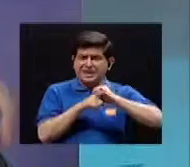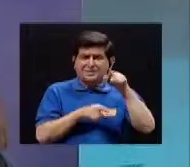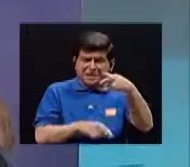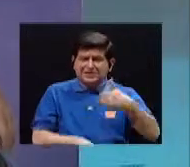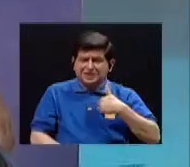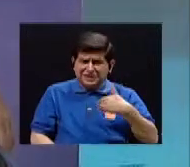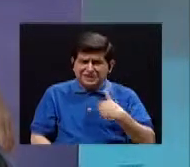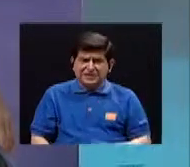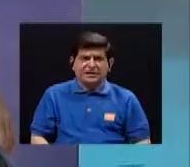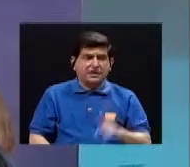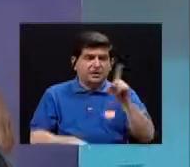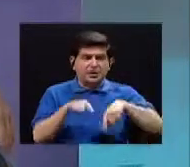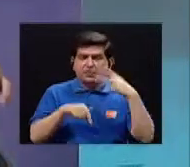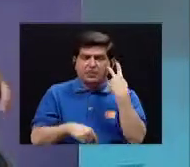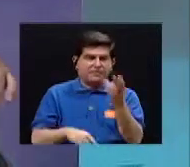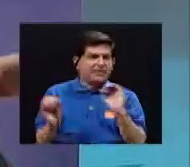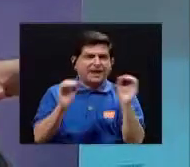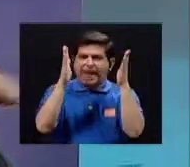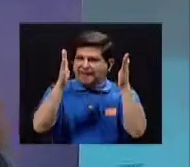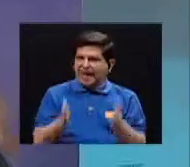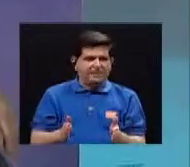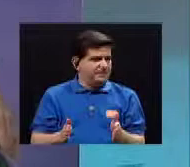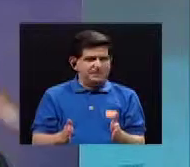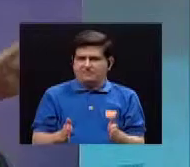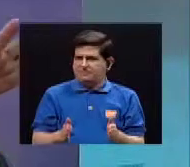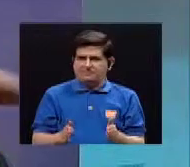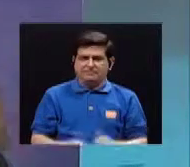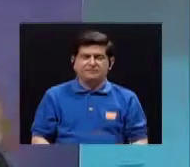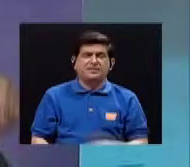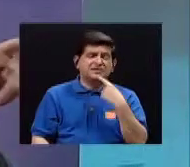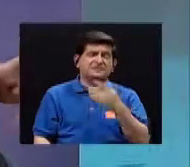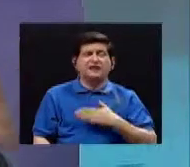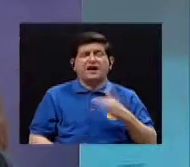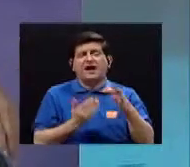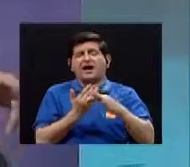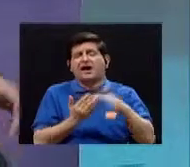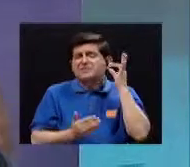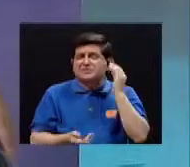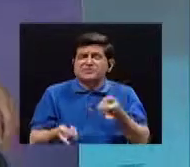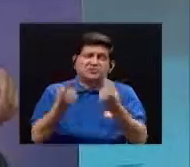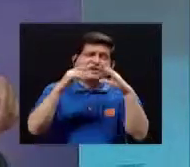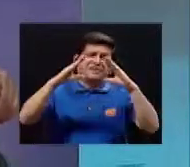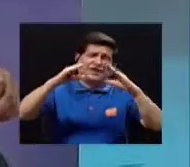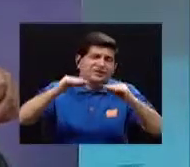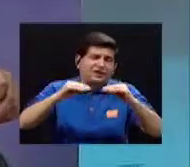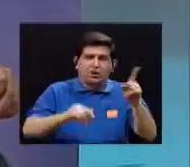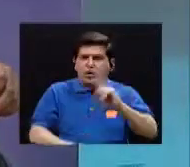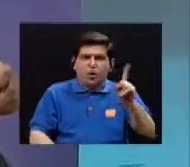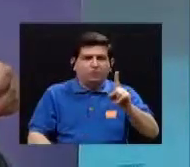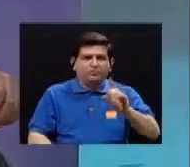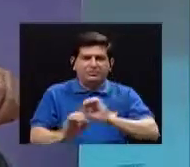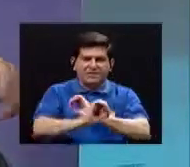el entrenamiento digamos de ellos fue no pueden ver a nadie a mi esposa